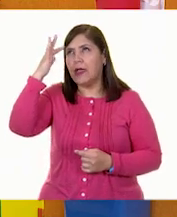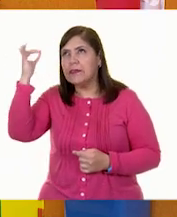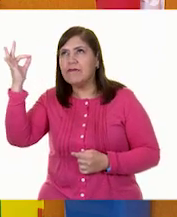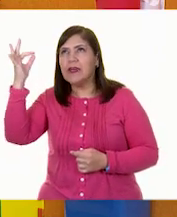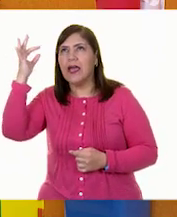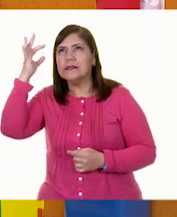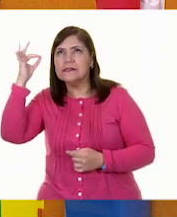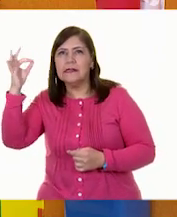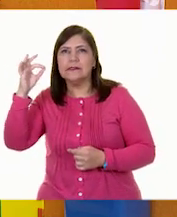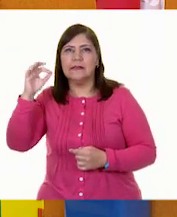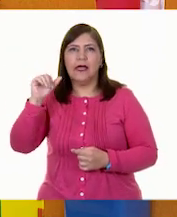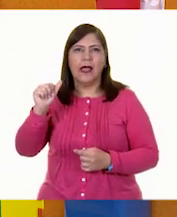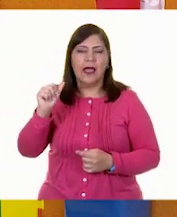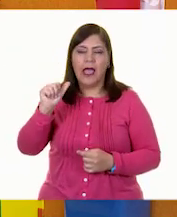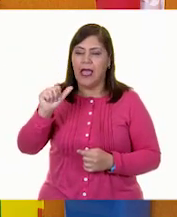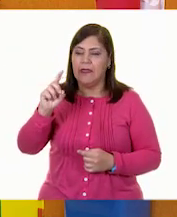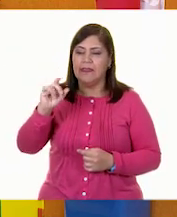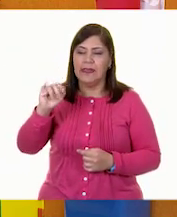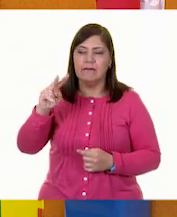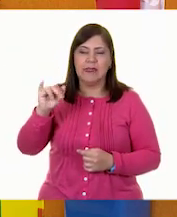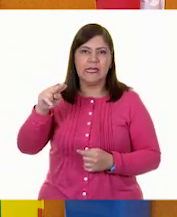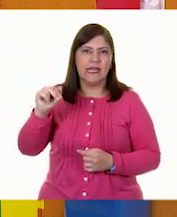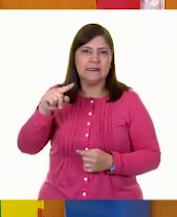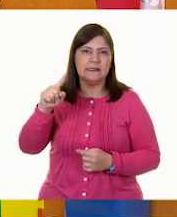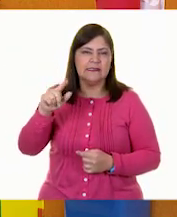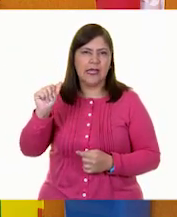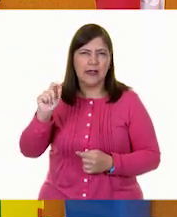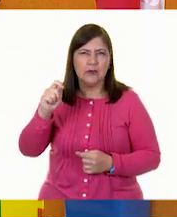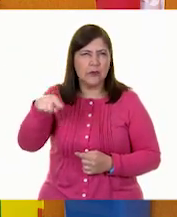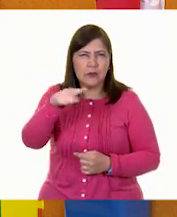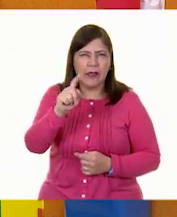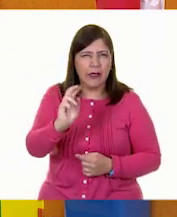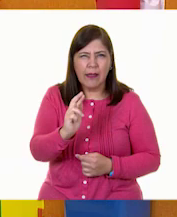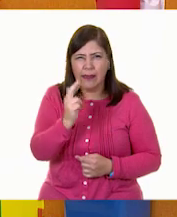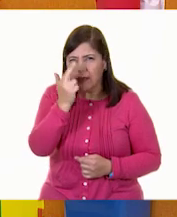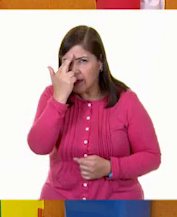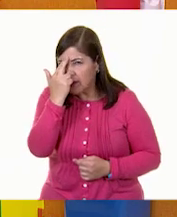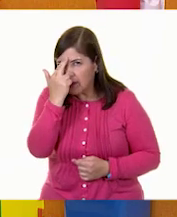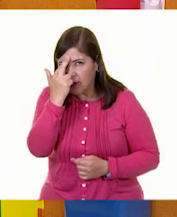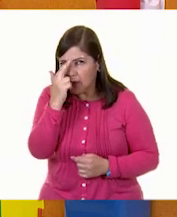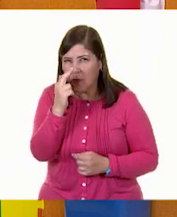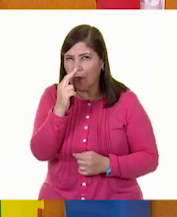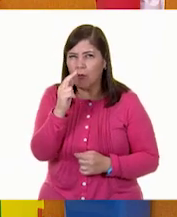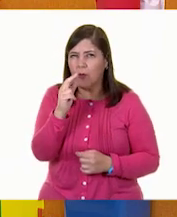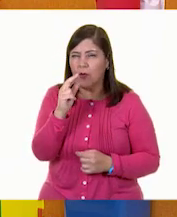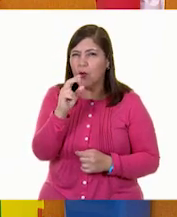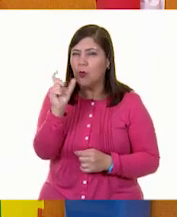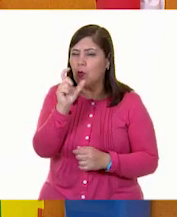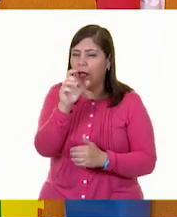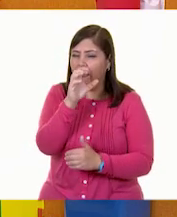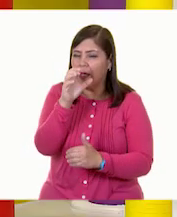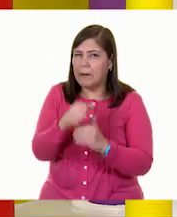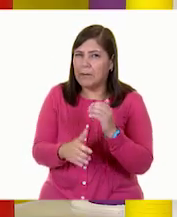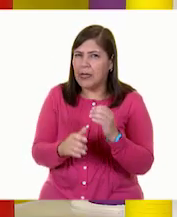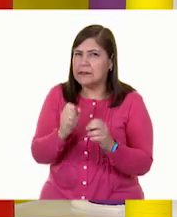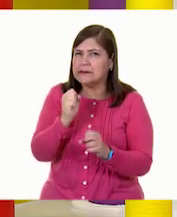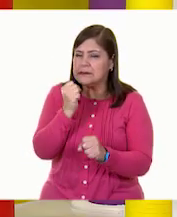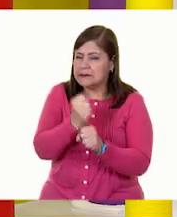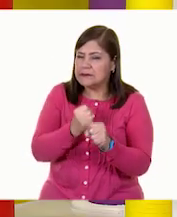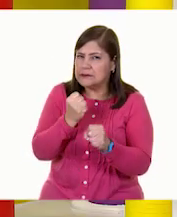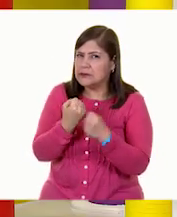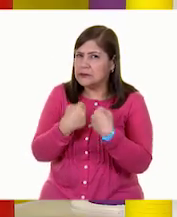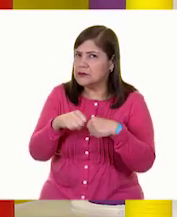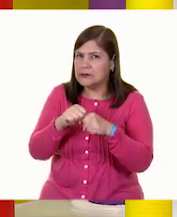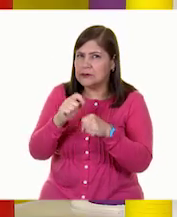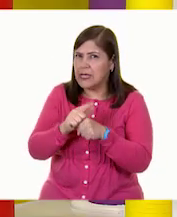Sí. ¿Recuerdan cuál era el producto, el punto final de nuestra práctica social del lenguaje?